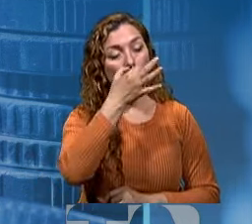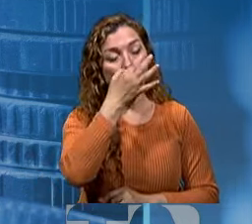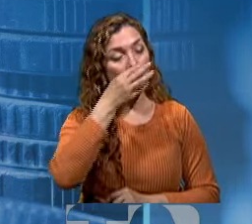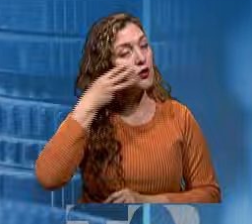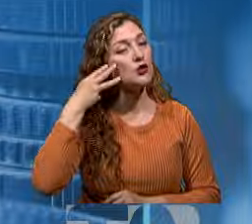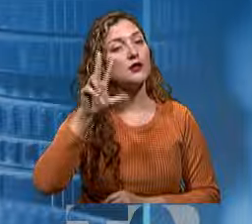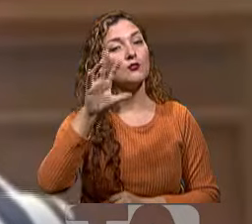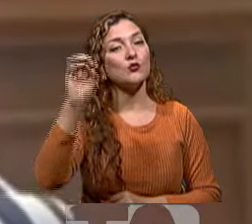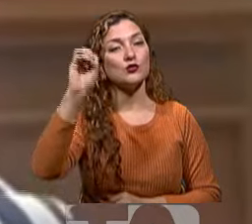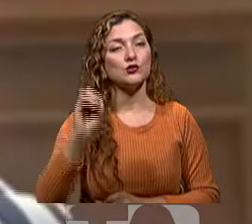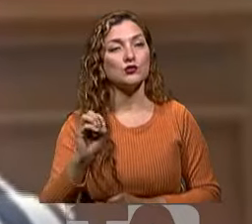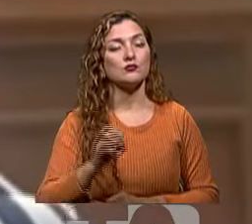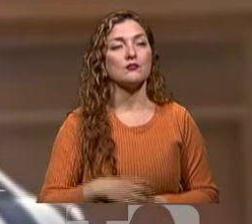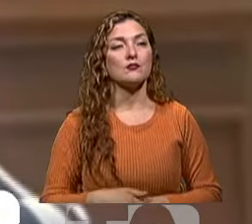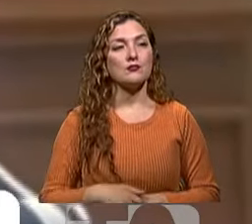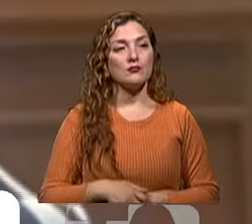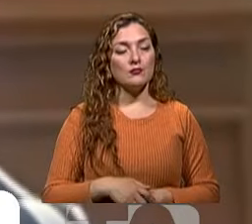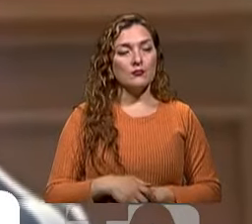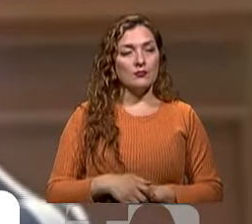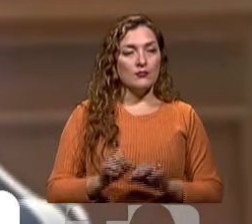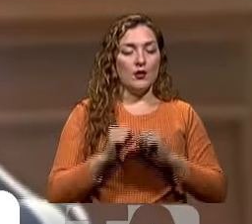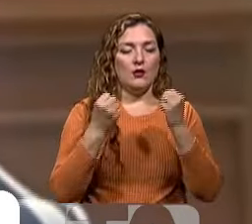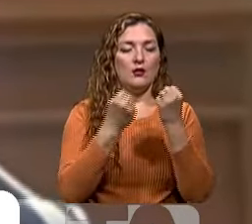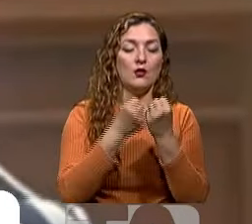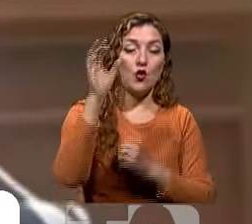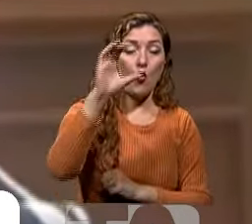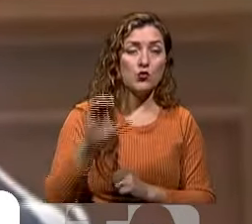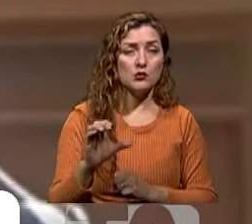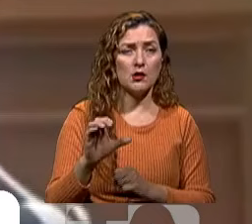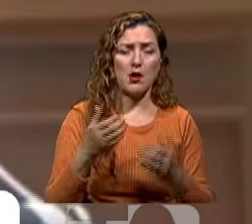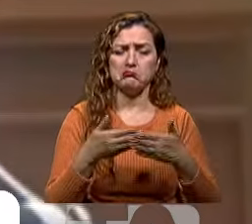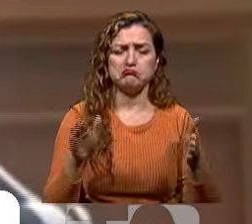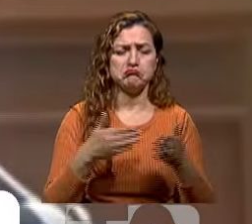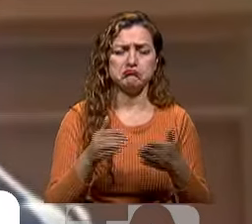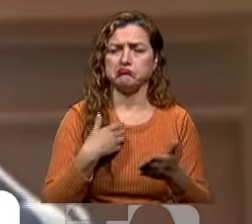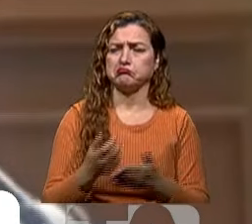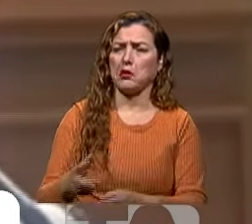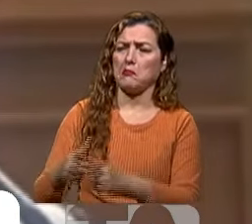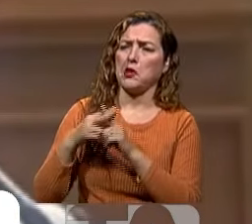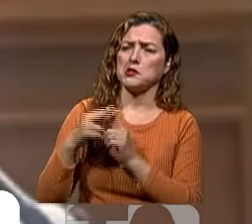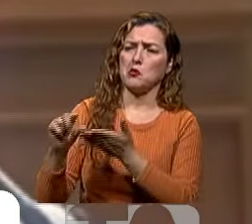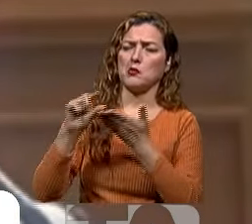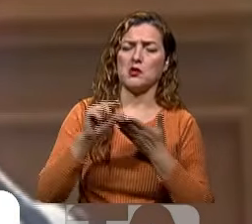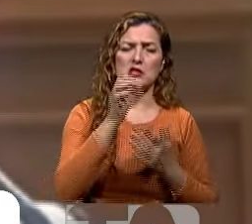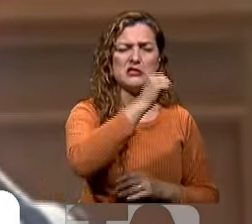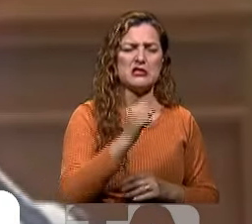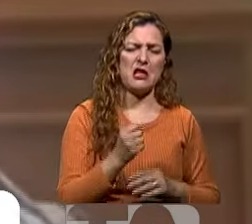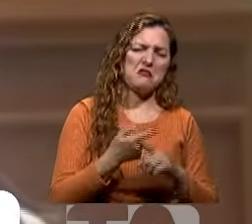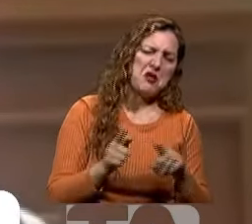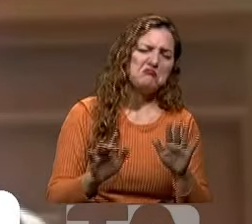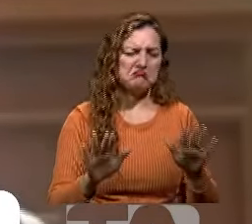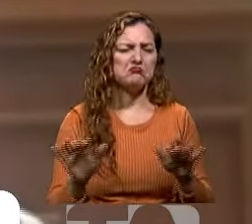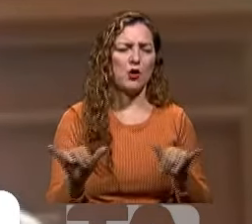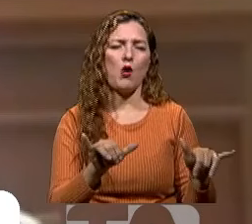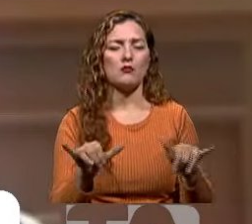el 3%. La sociedad de la costa es mucho más abierta a acceder a instituciones financieras. En la sierra no hay mucha diferencia tampoco.